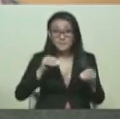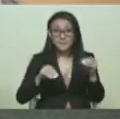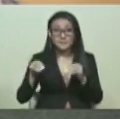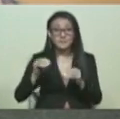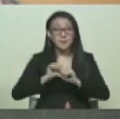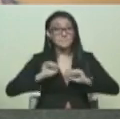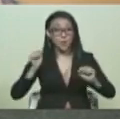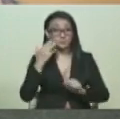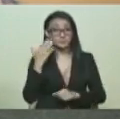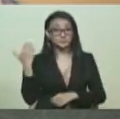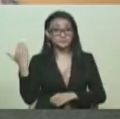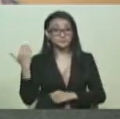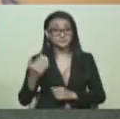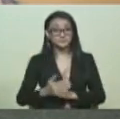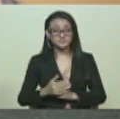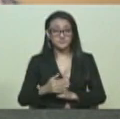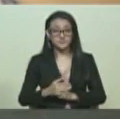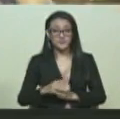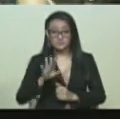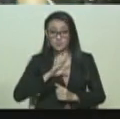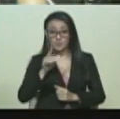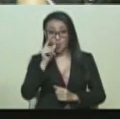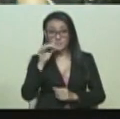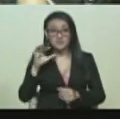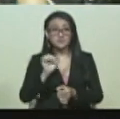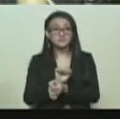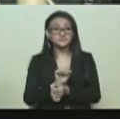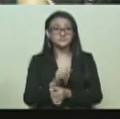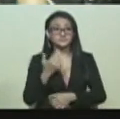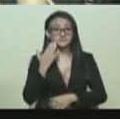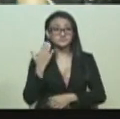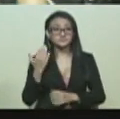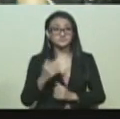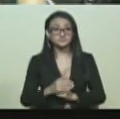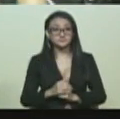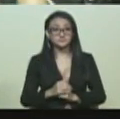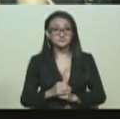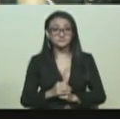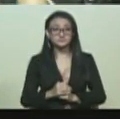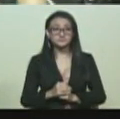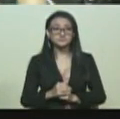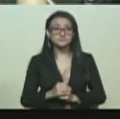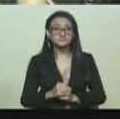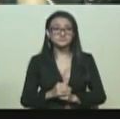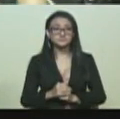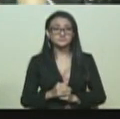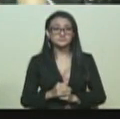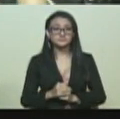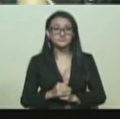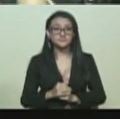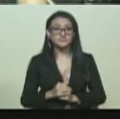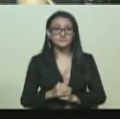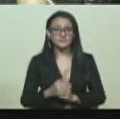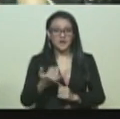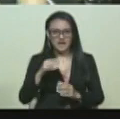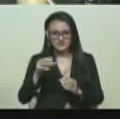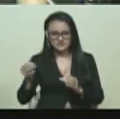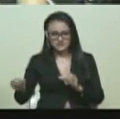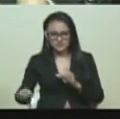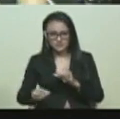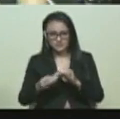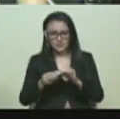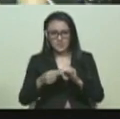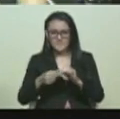apreciándose que uno de ellos, en un lado tiene una carga base, un bóster, se llamaba así,